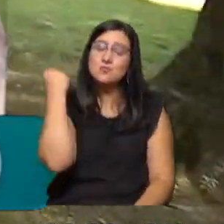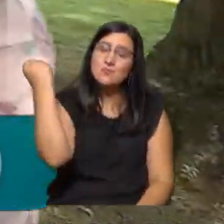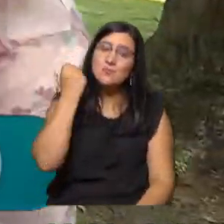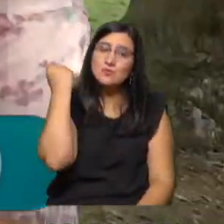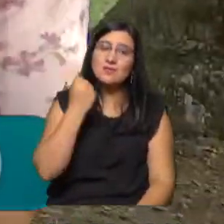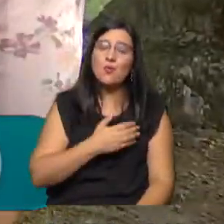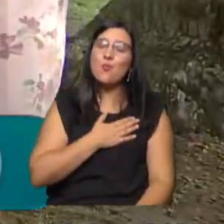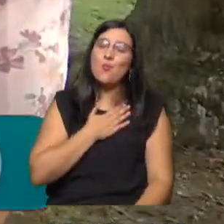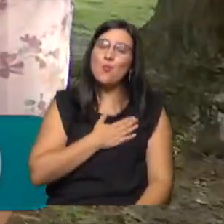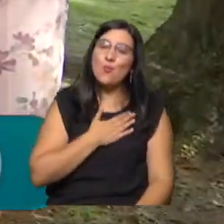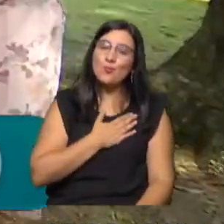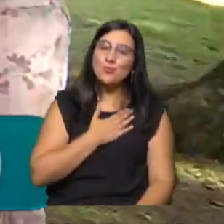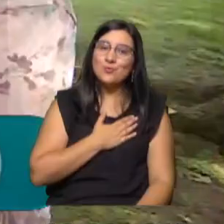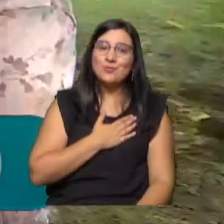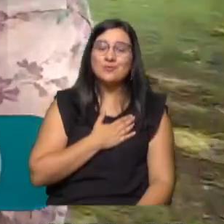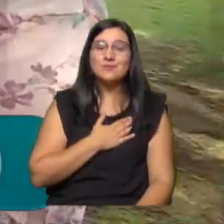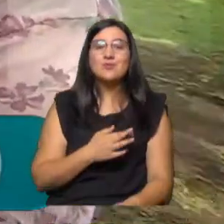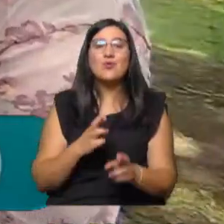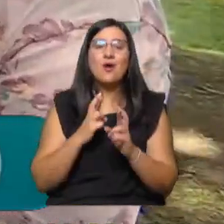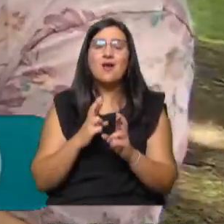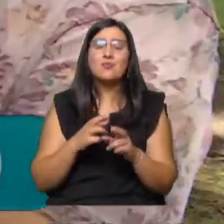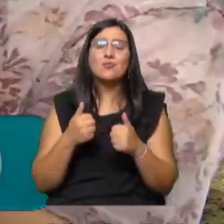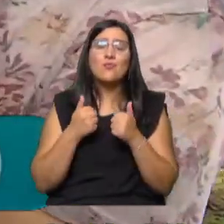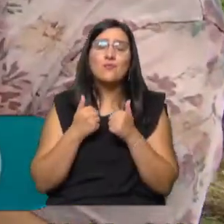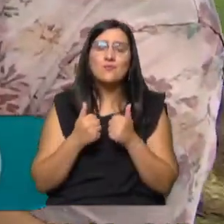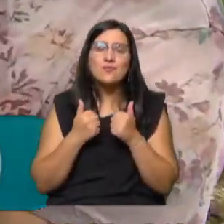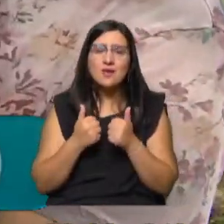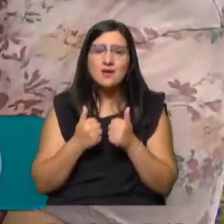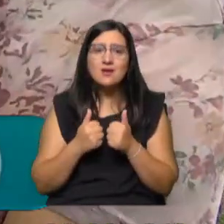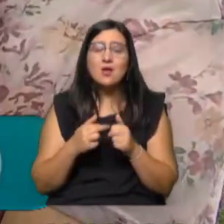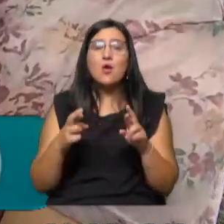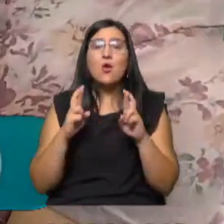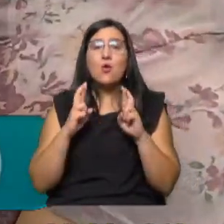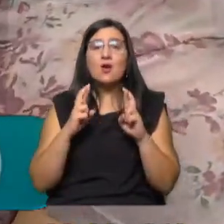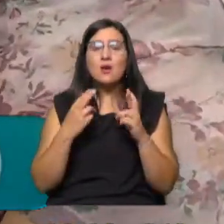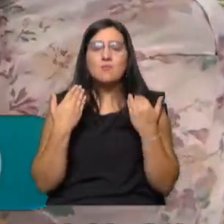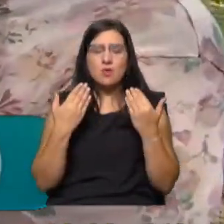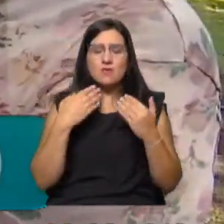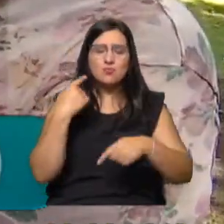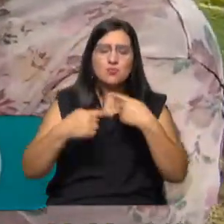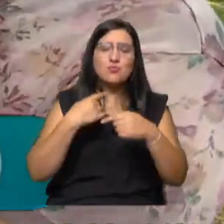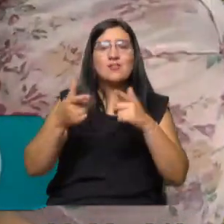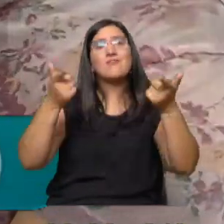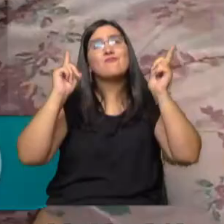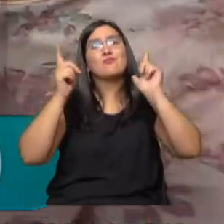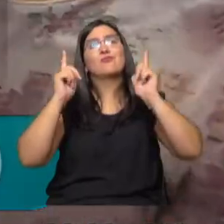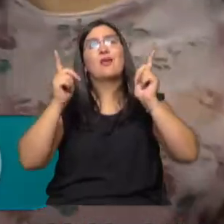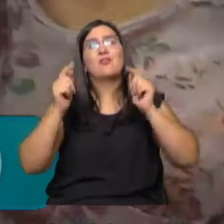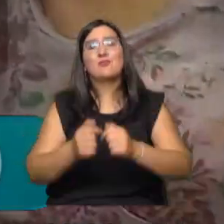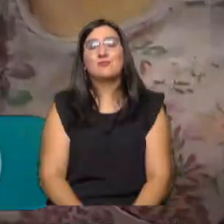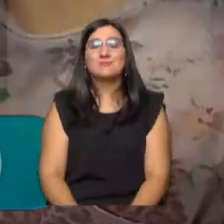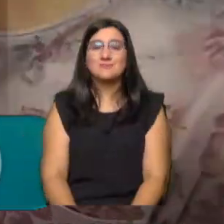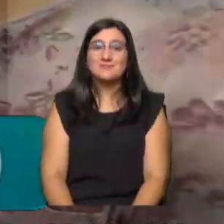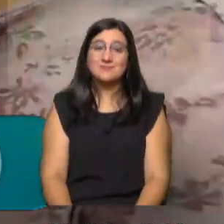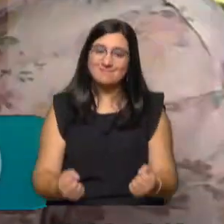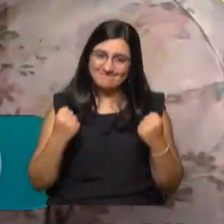Un gusto enorme y bendiciones para todos. Que podamos seguir disfrutando de esto. Qué divina. Qué lindo. Sí. Bueno, vecina,